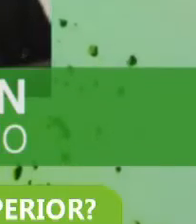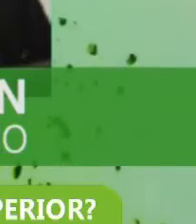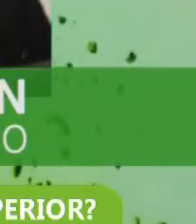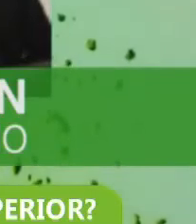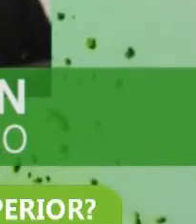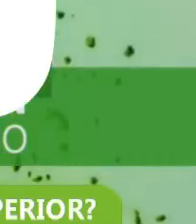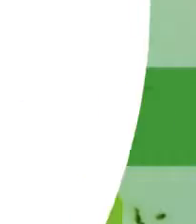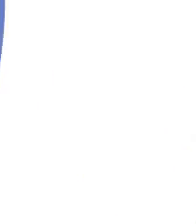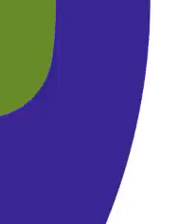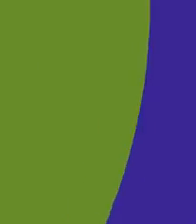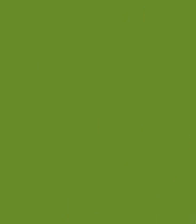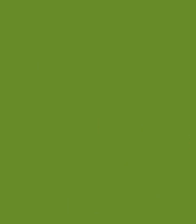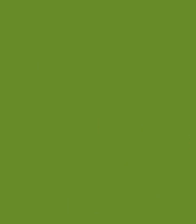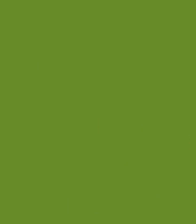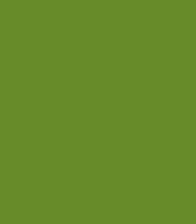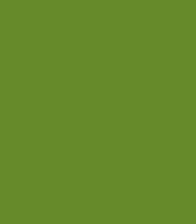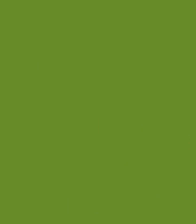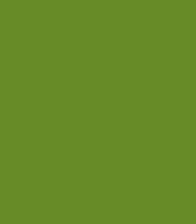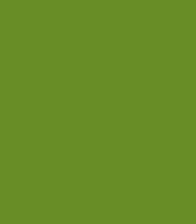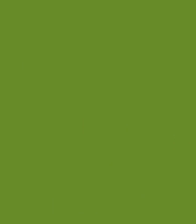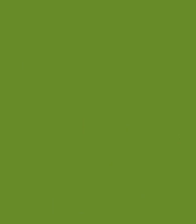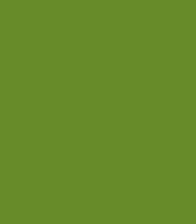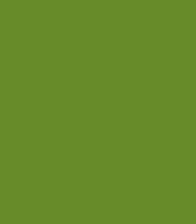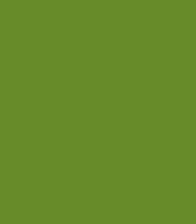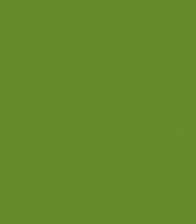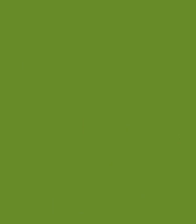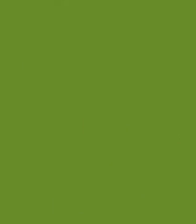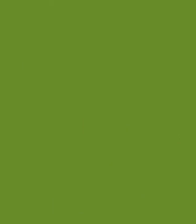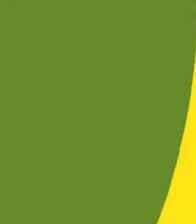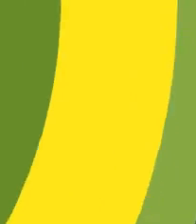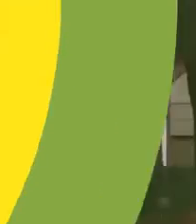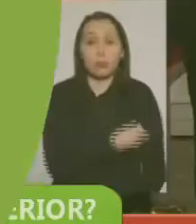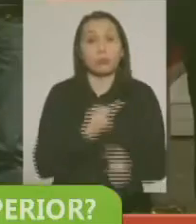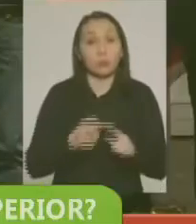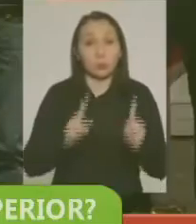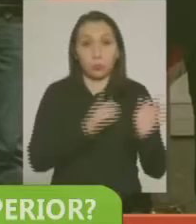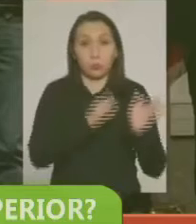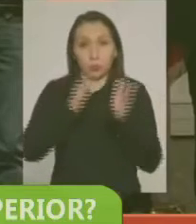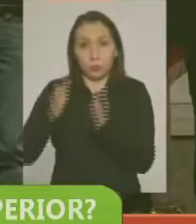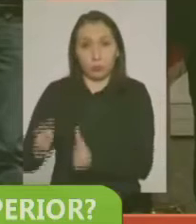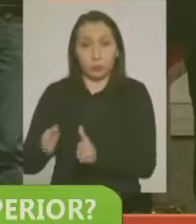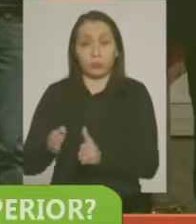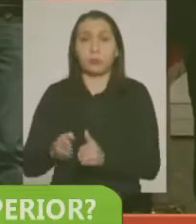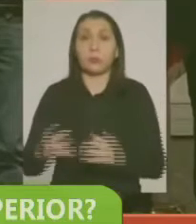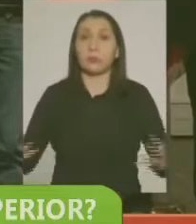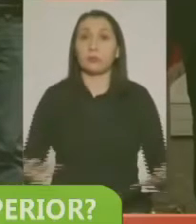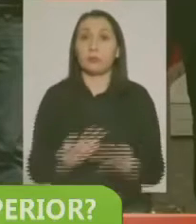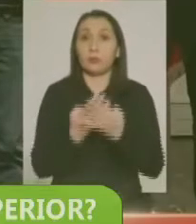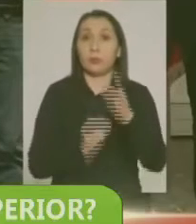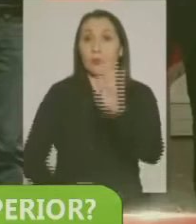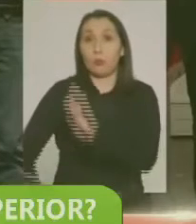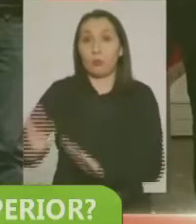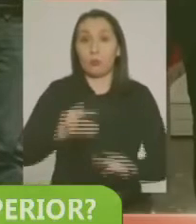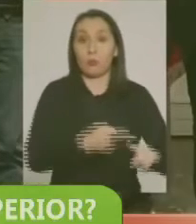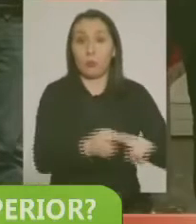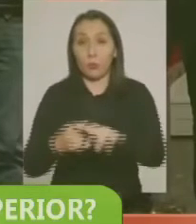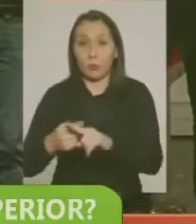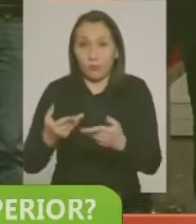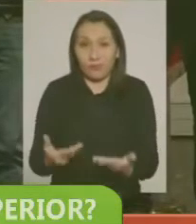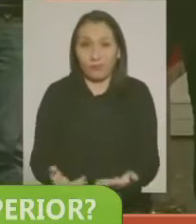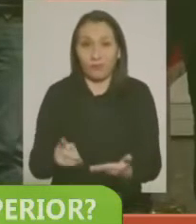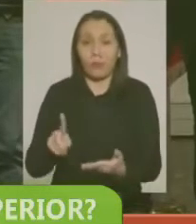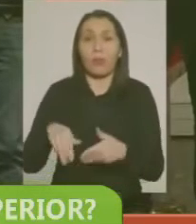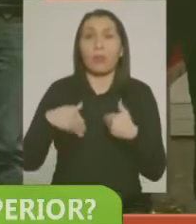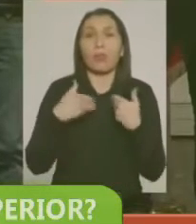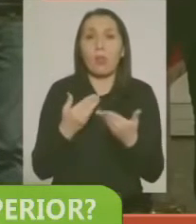adopta el gobierno. Esas medidas, insisto, siempre pueden ser conversables para efectos de poder mejorarlas en la medida que se requiera. Pero este proyecto de